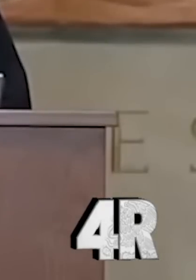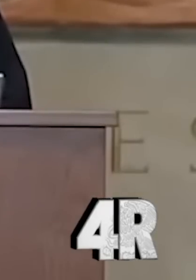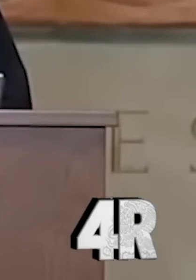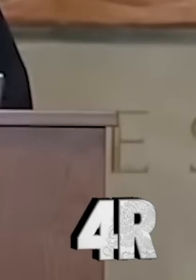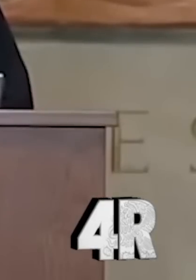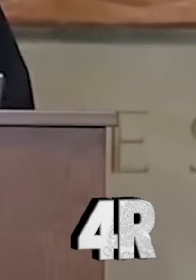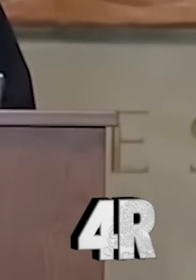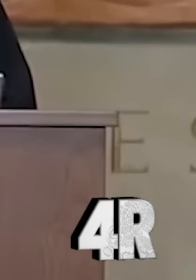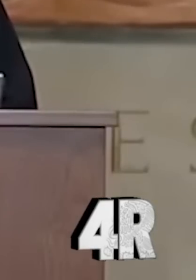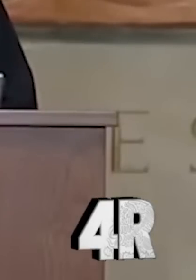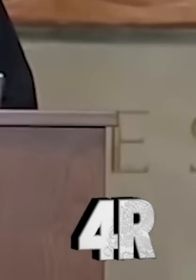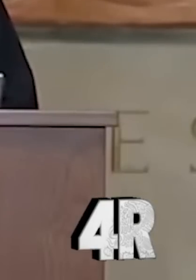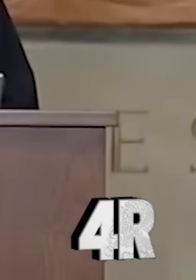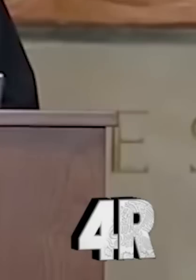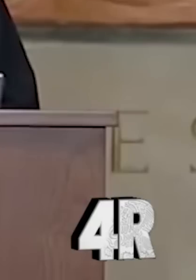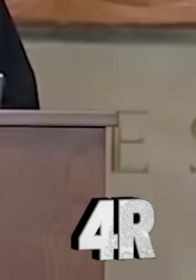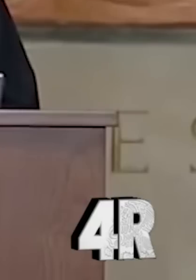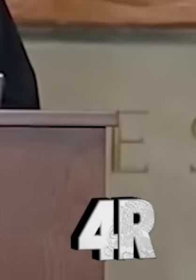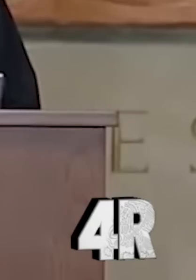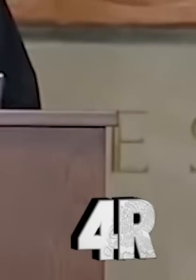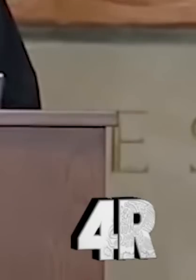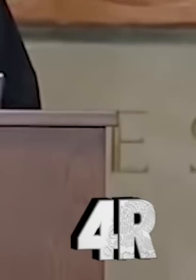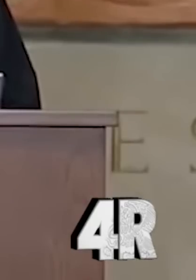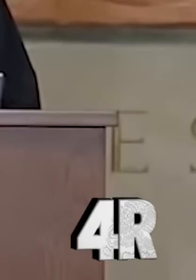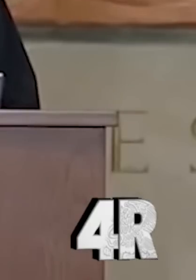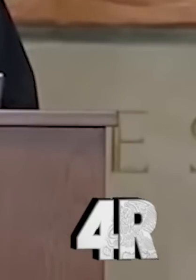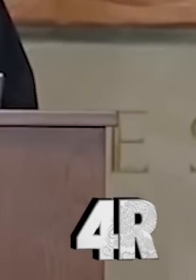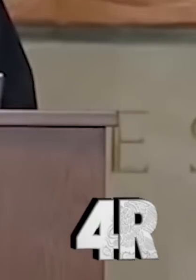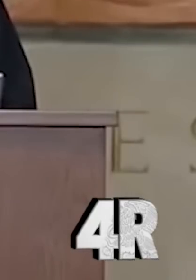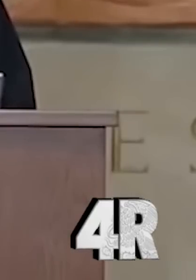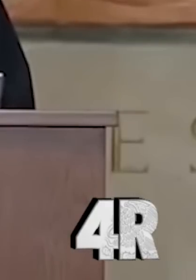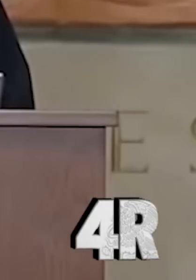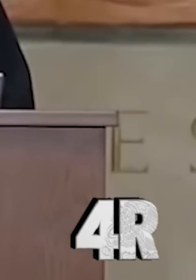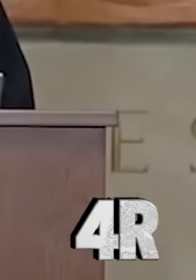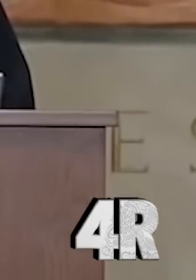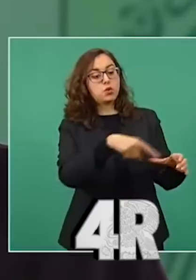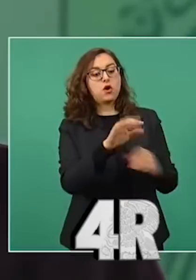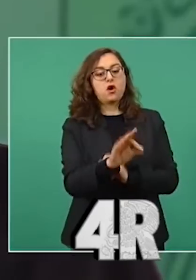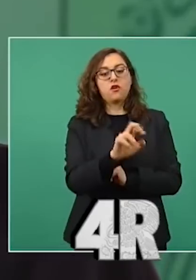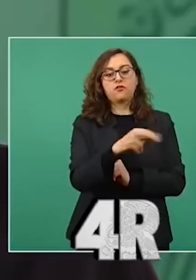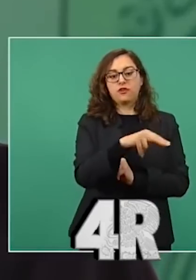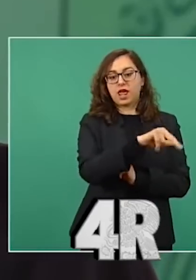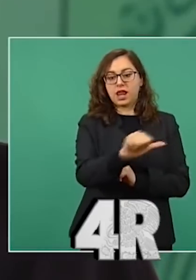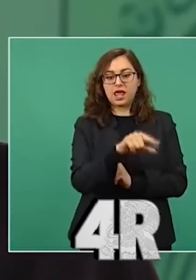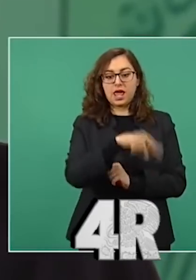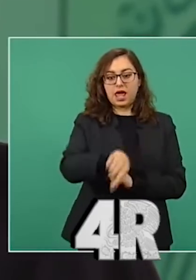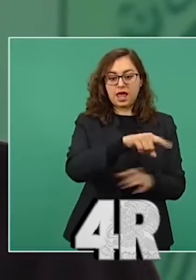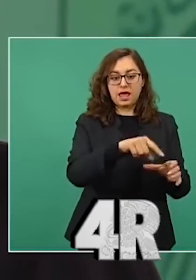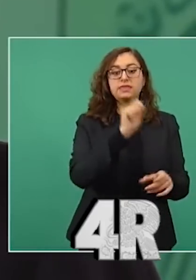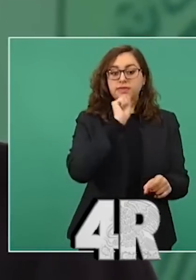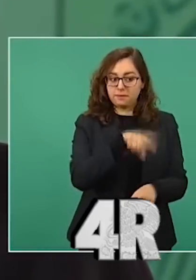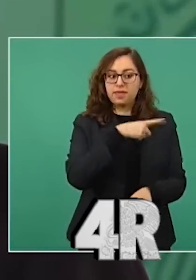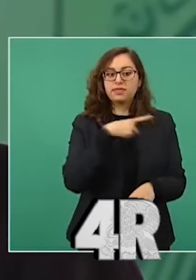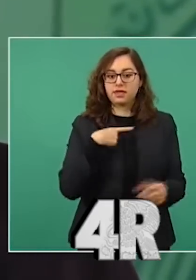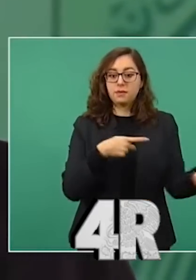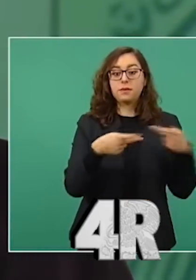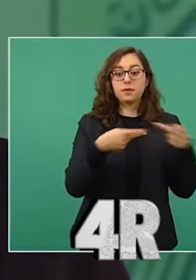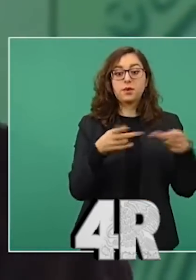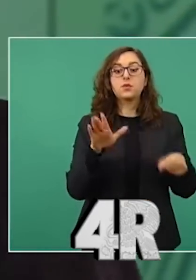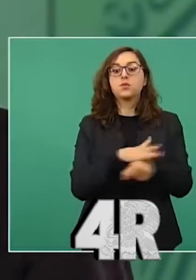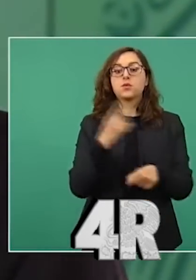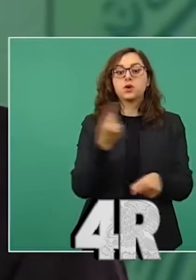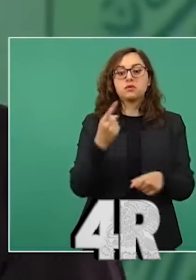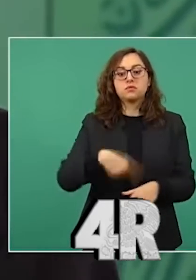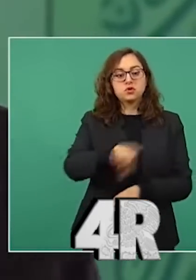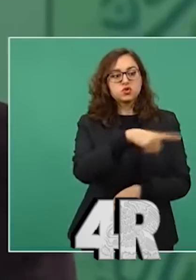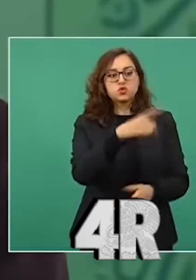van a dejarlos rabiando, porque sí, se va a realizar la Cuarta Transformación y se van a cimentar todas las bases para poder llevar a